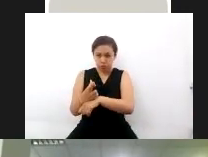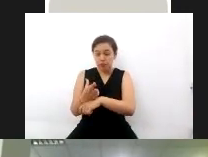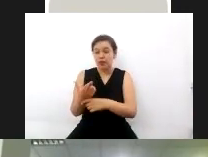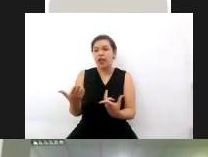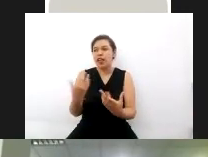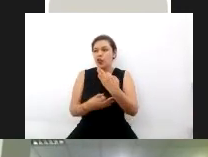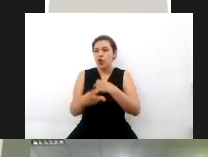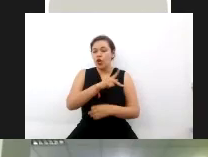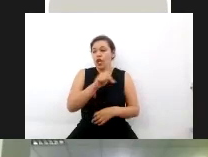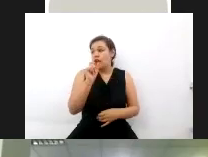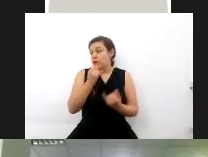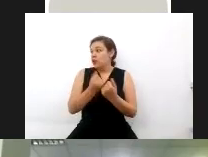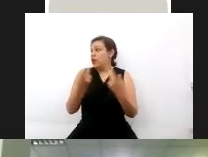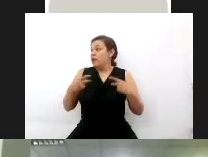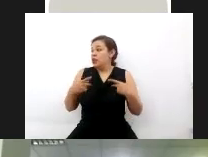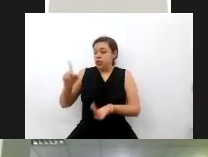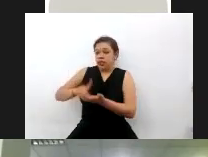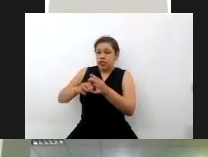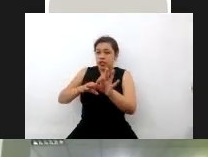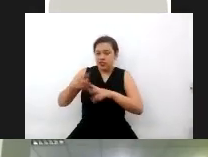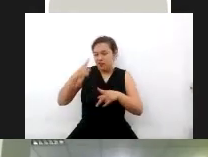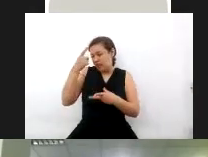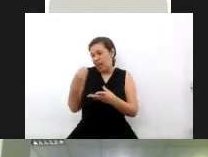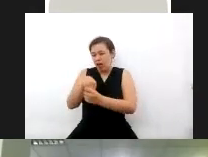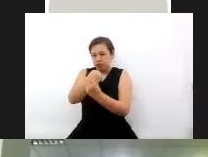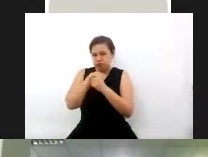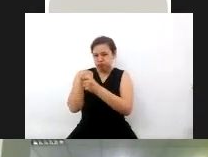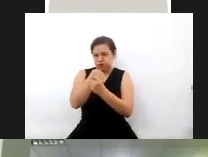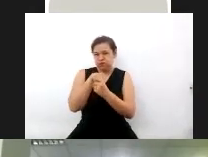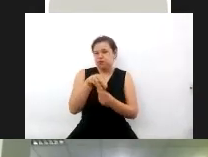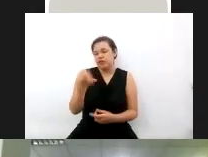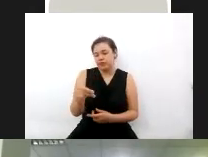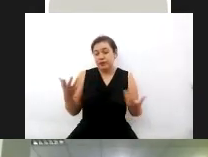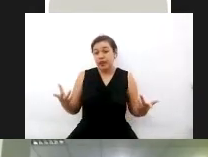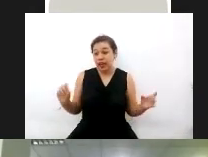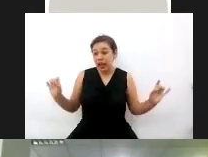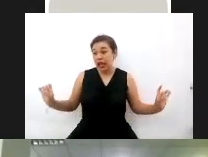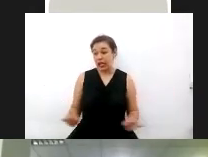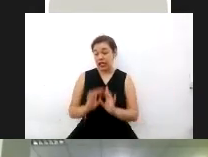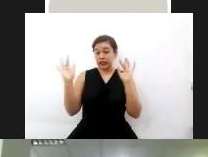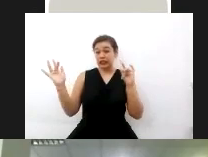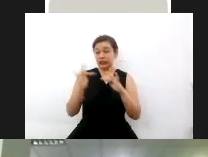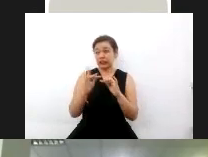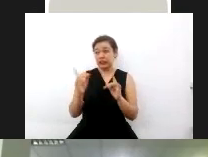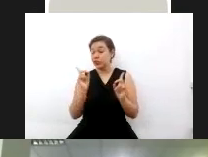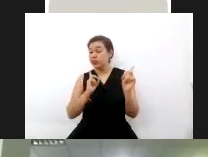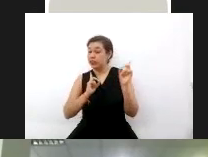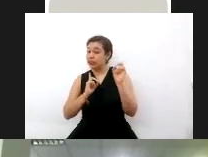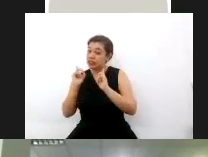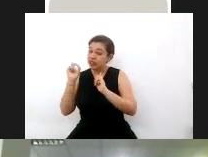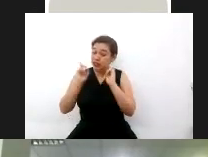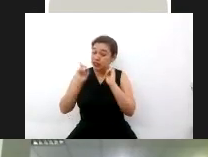además de los trabajadores para que no se hagan aglomeraciones. Si hubo algún contacto sospechoso, si tuvieron